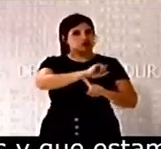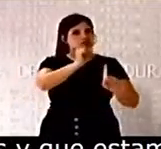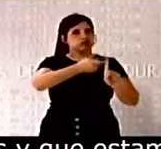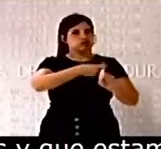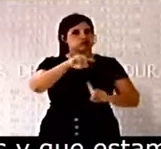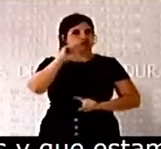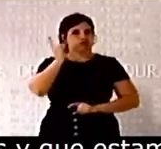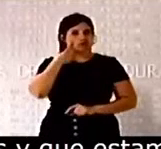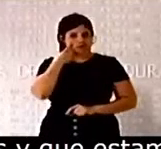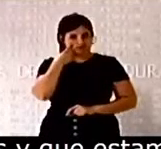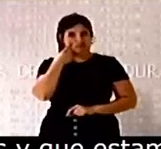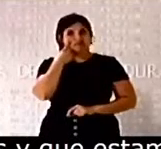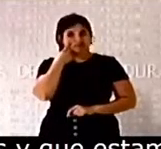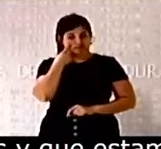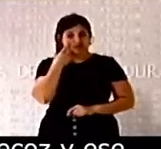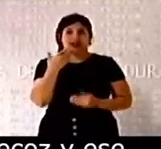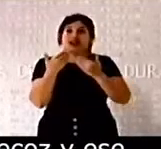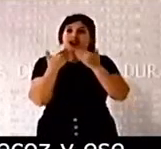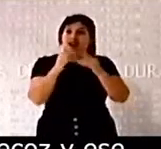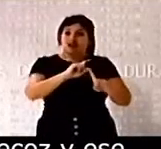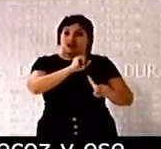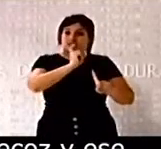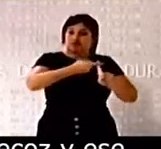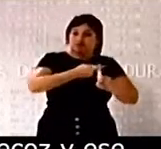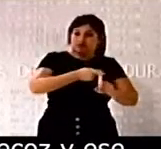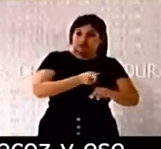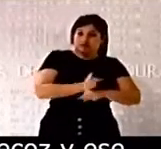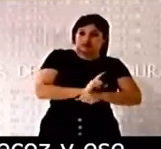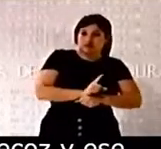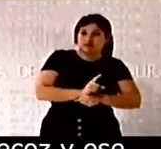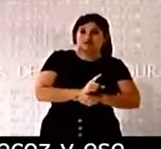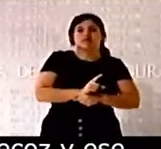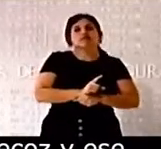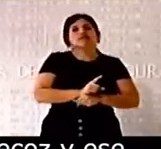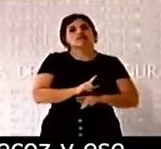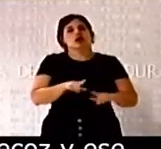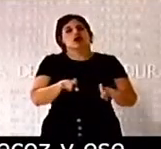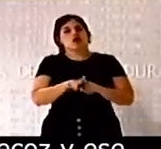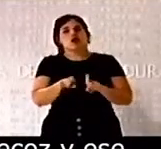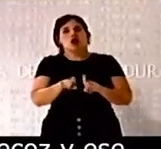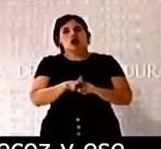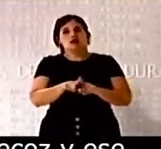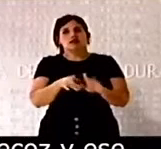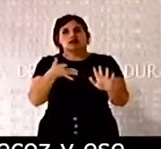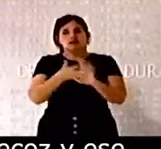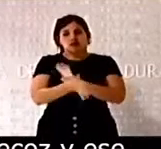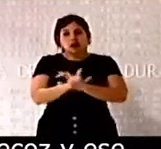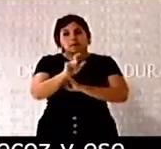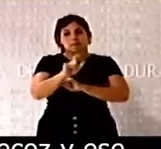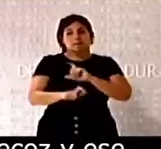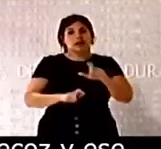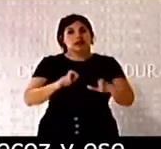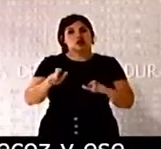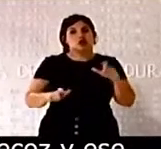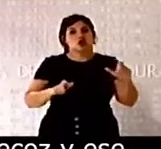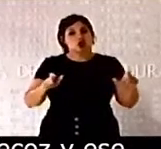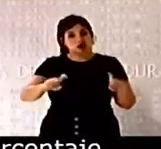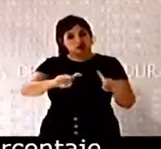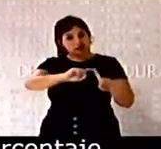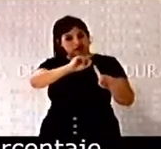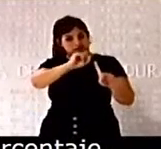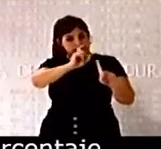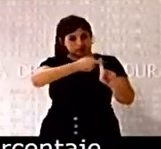de forma tan precoz nos permite tener un porcentaje muy importante de personas